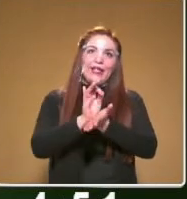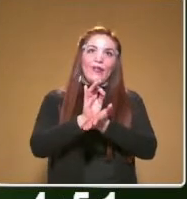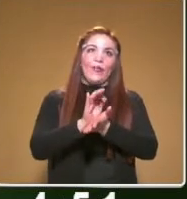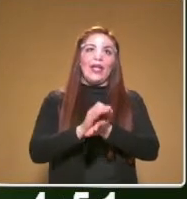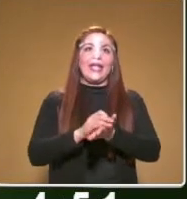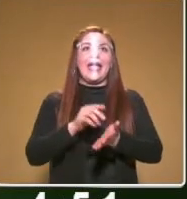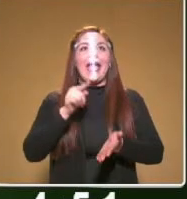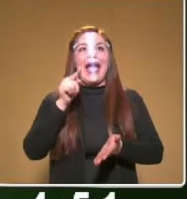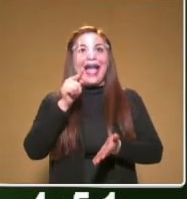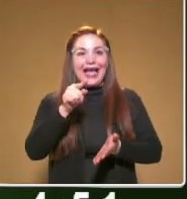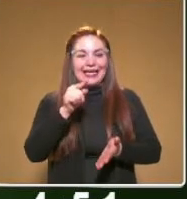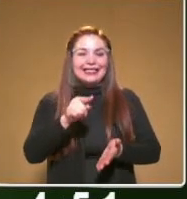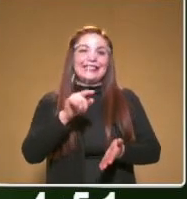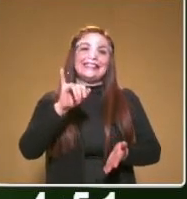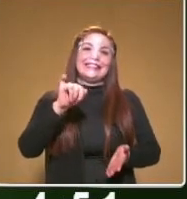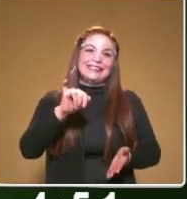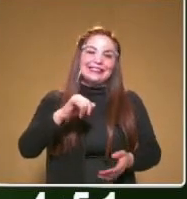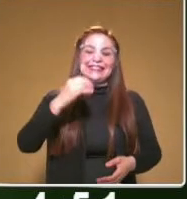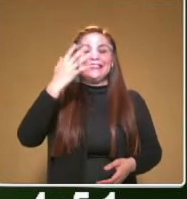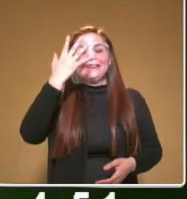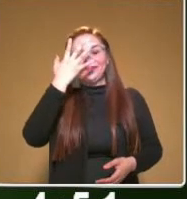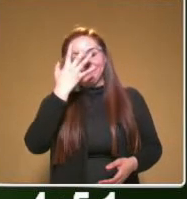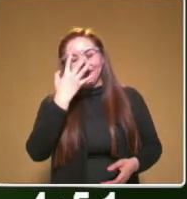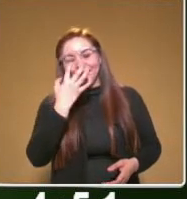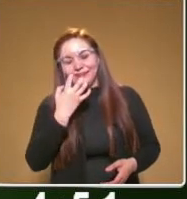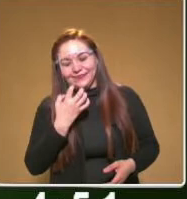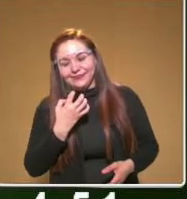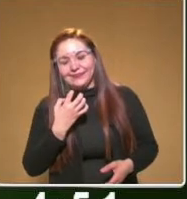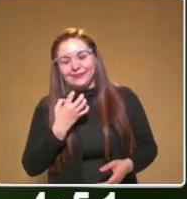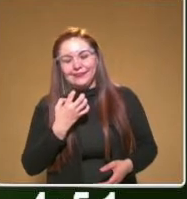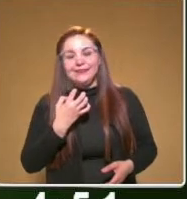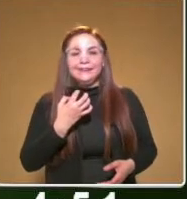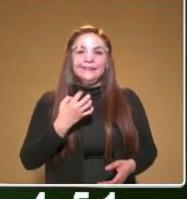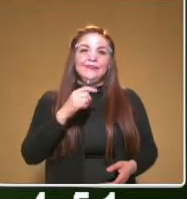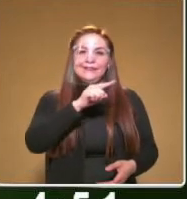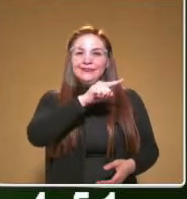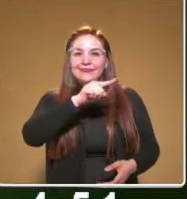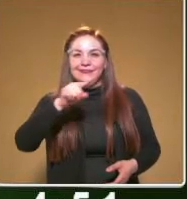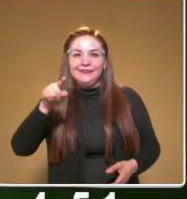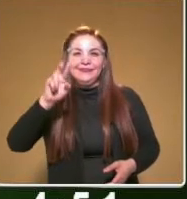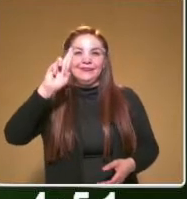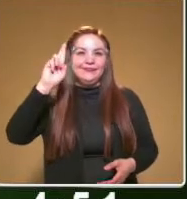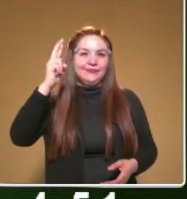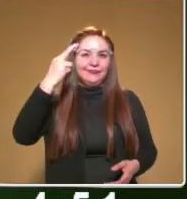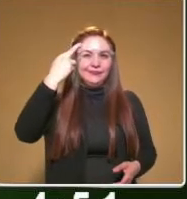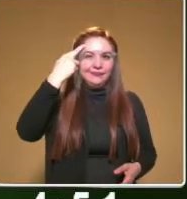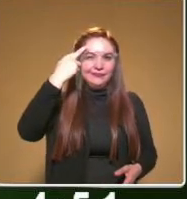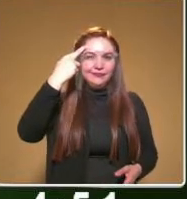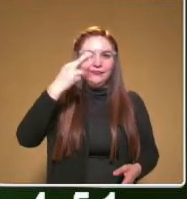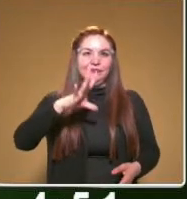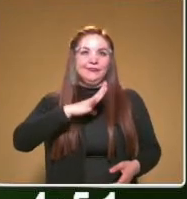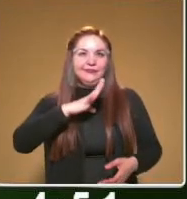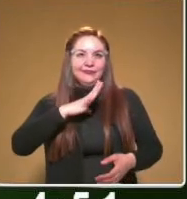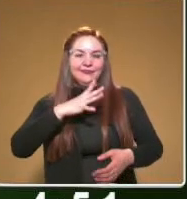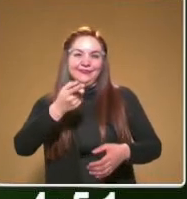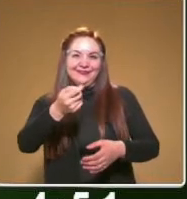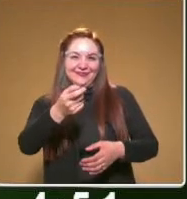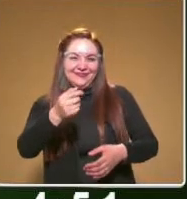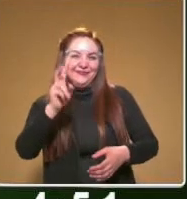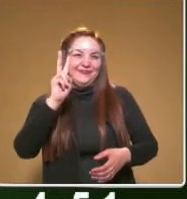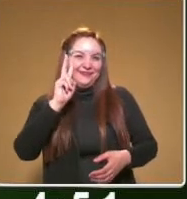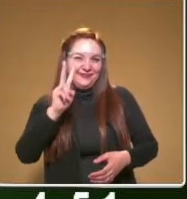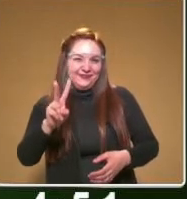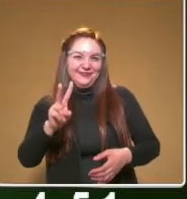como que lo más triste, maestra, y un poquito. No sé ustedes qué recuerden, maestra, pero ahí con lo poquito que